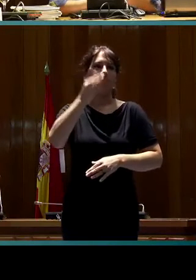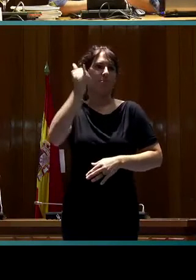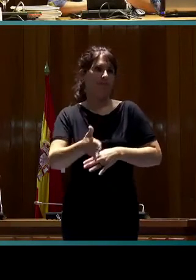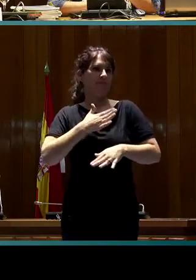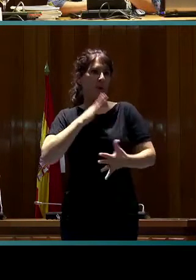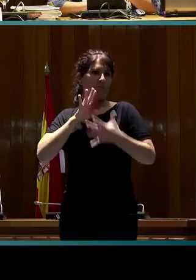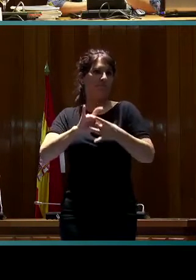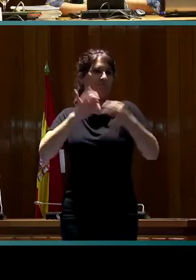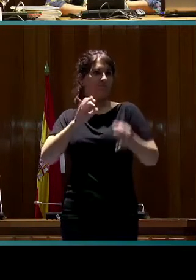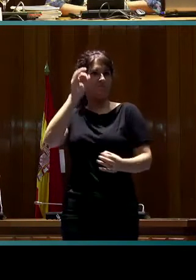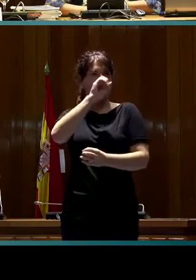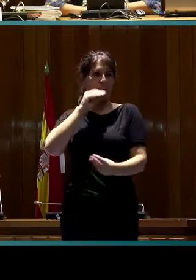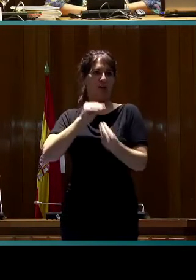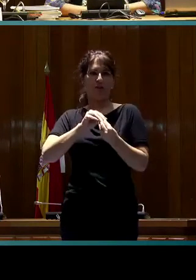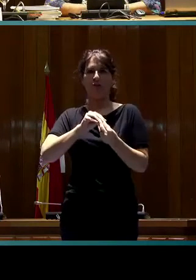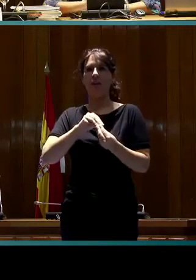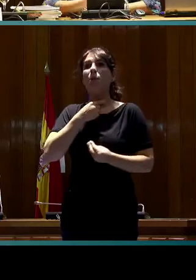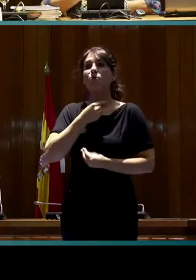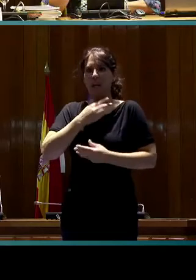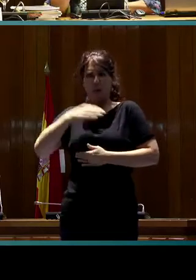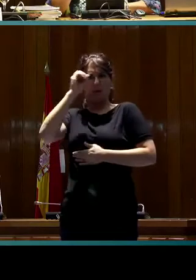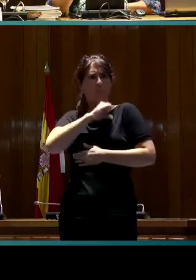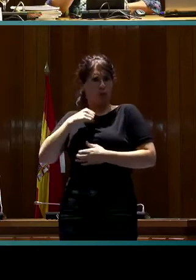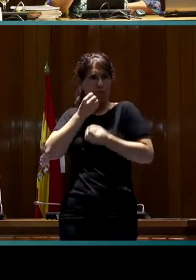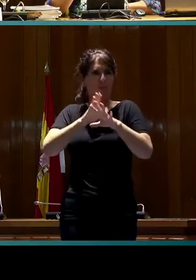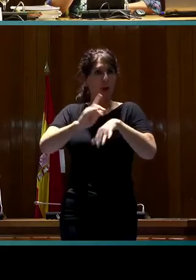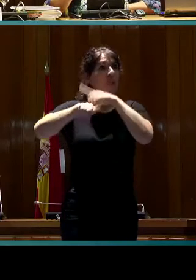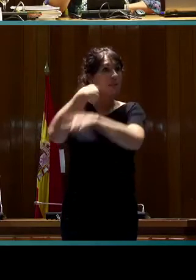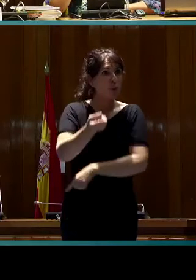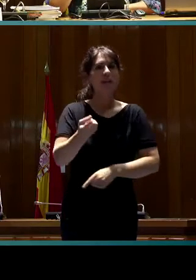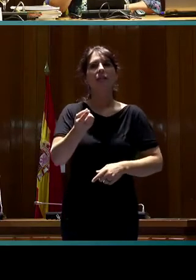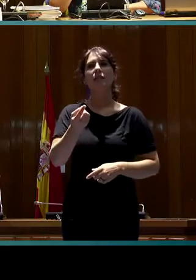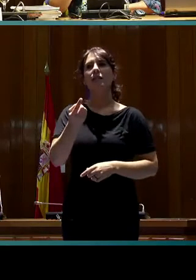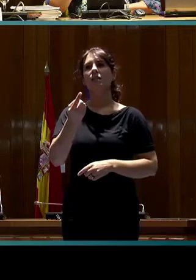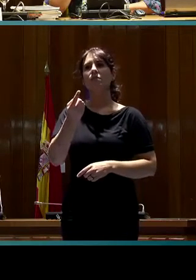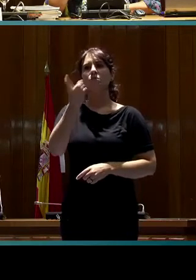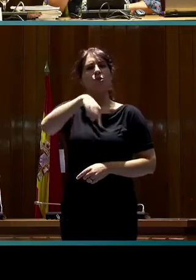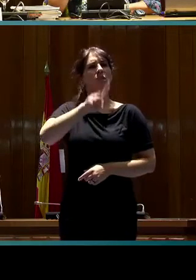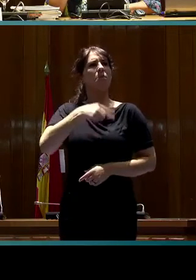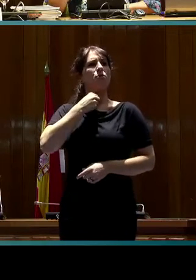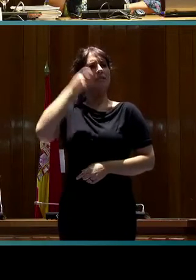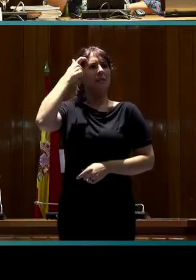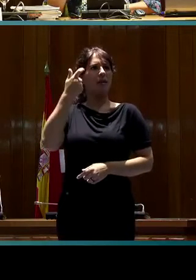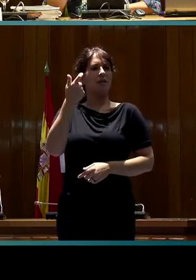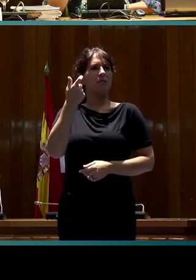daré mi opinión personal y también me gustaría que luego al final, si alguien, desde vuestro punto de vista, ¿cómo lo veis? Porque a veces